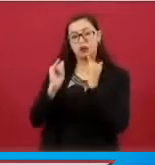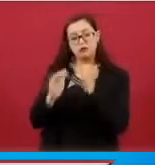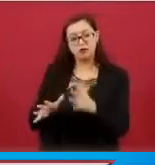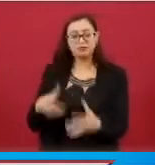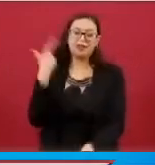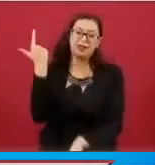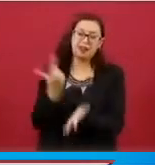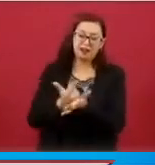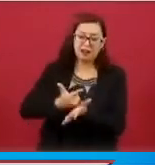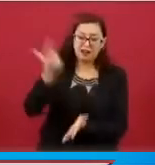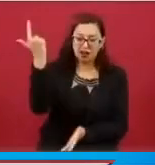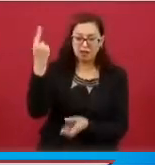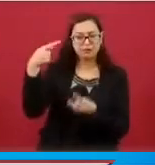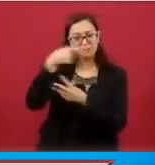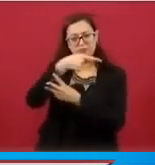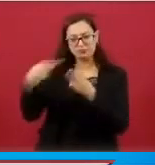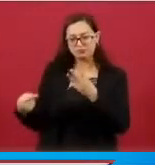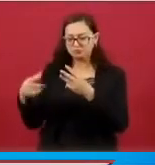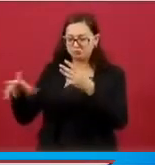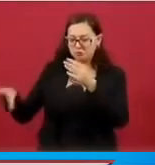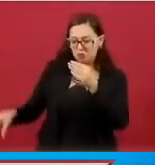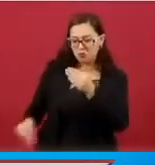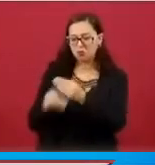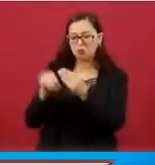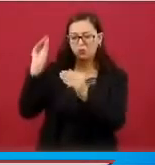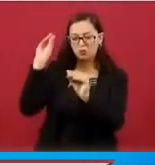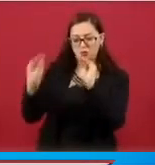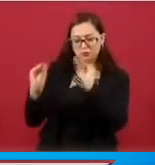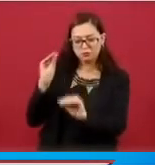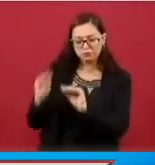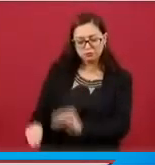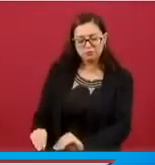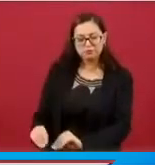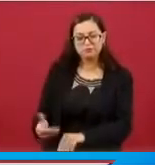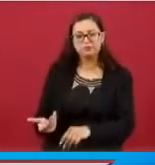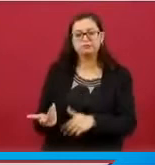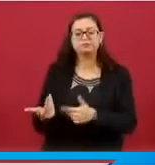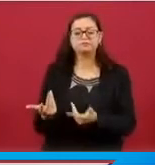Aprobación de la Guardia Nacional. Hay